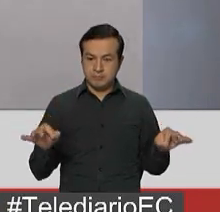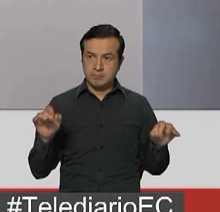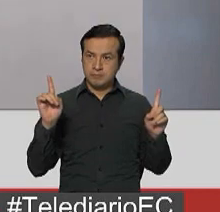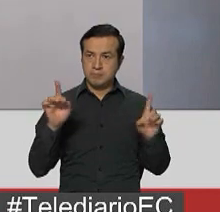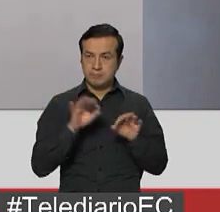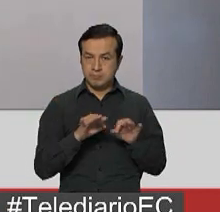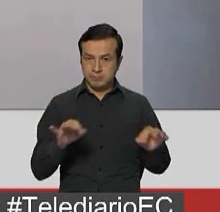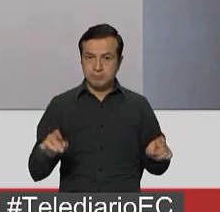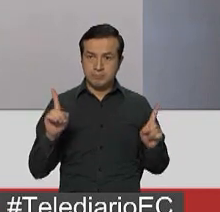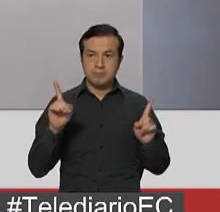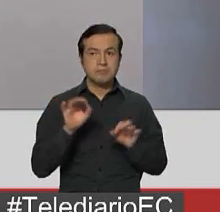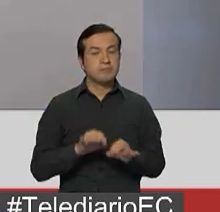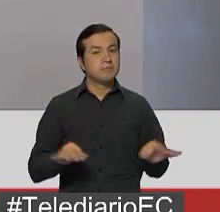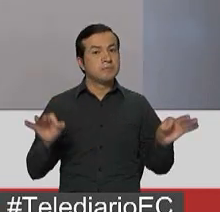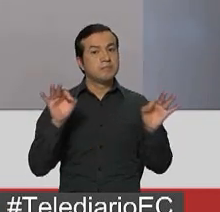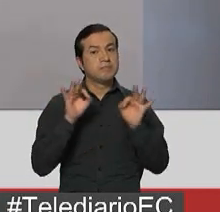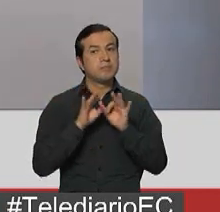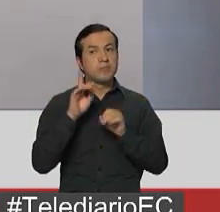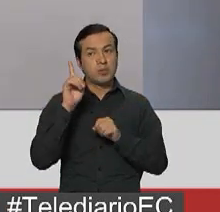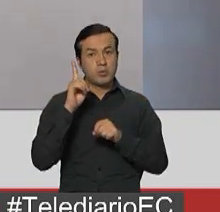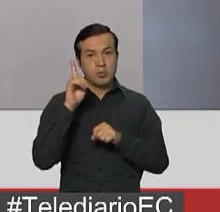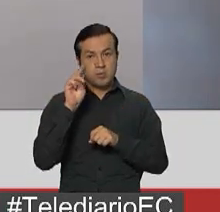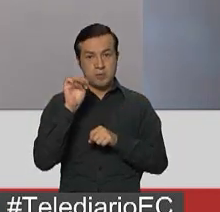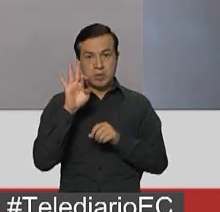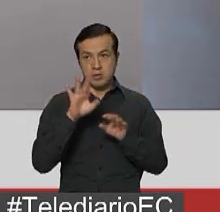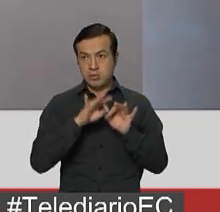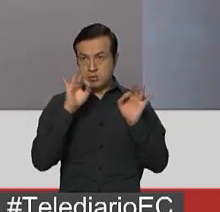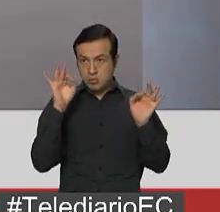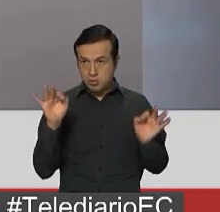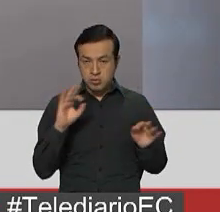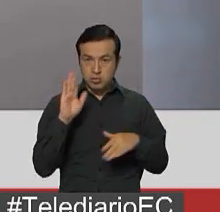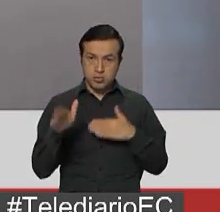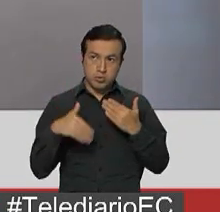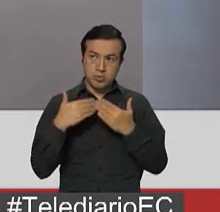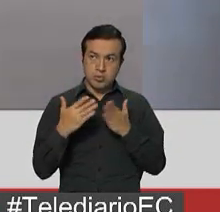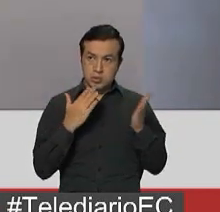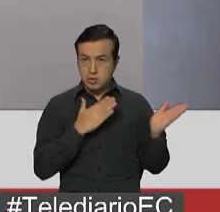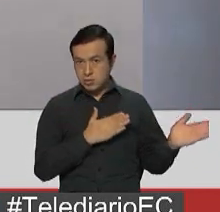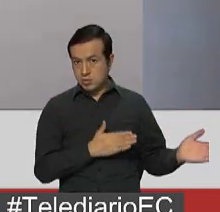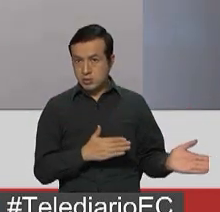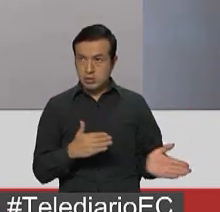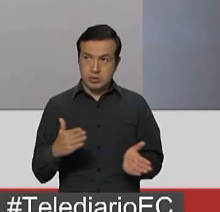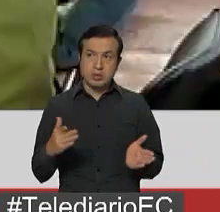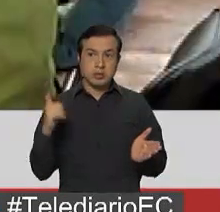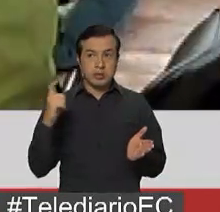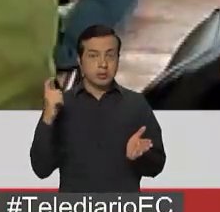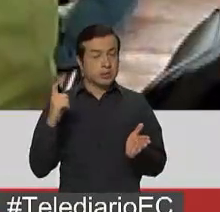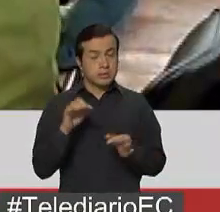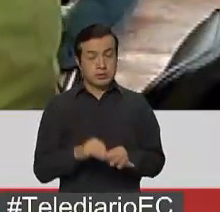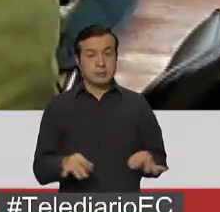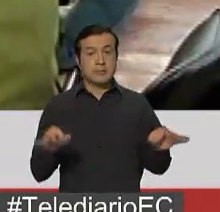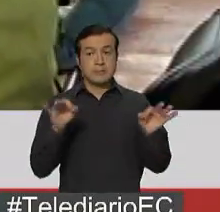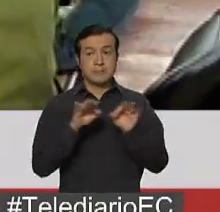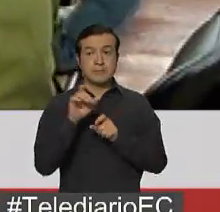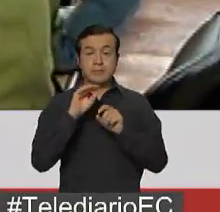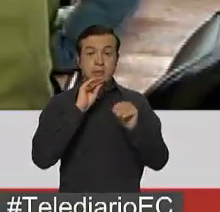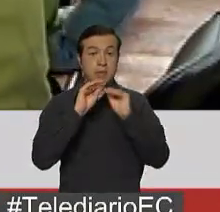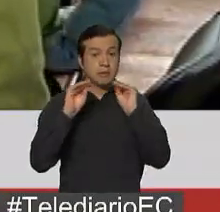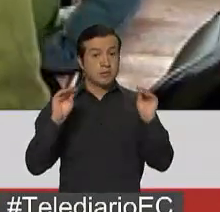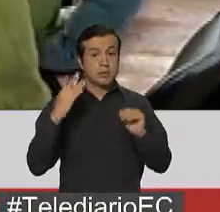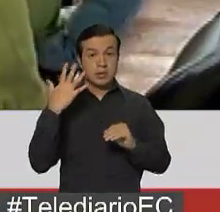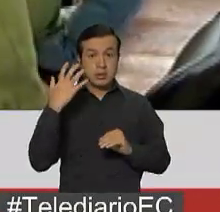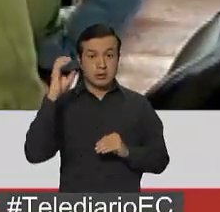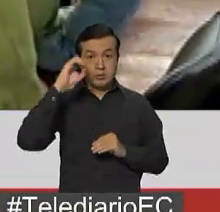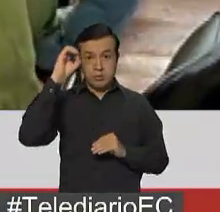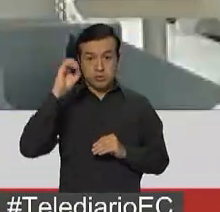social que hablamos de al menos un metro es decir aplicar todo eso pero pero hacerlo los dirigentes manifestaron que el 15 por